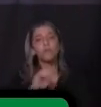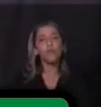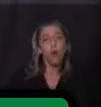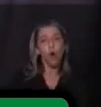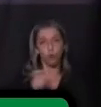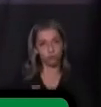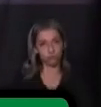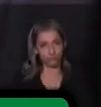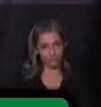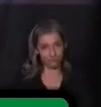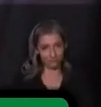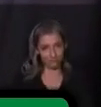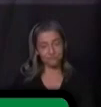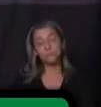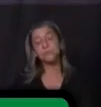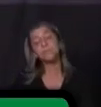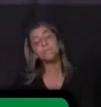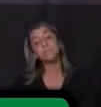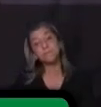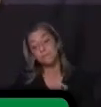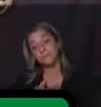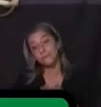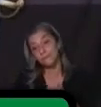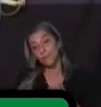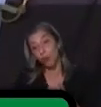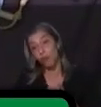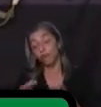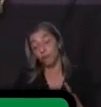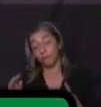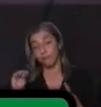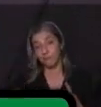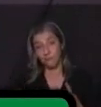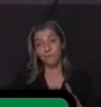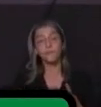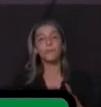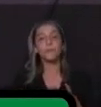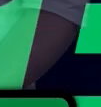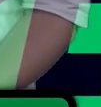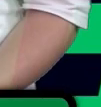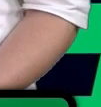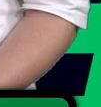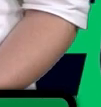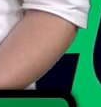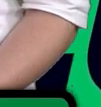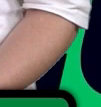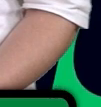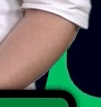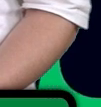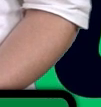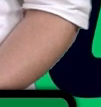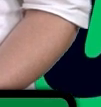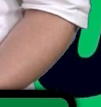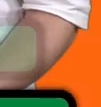modelo liberal contemporaneo que se hab podido aplicar en algún país digamos claro haa